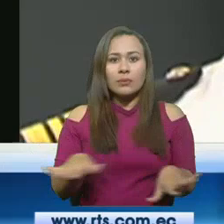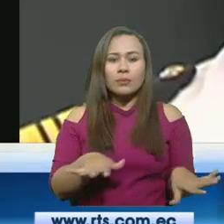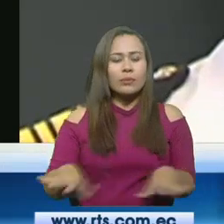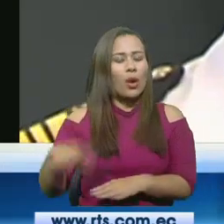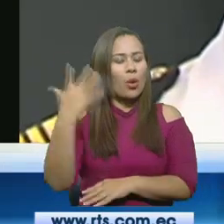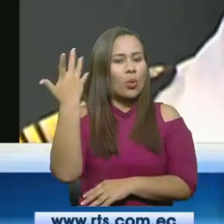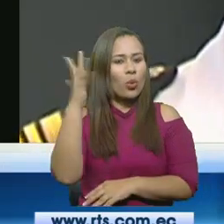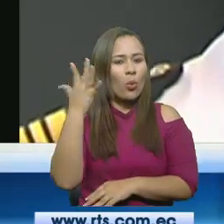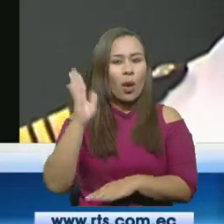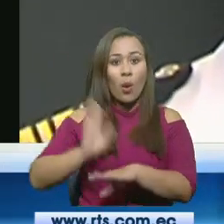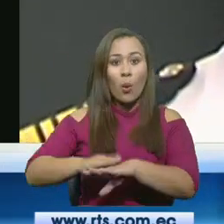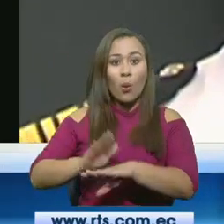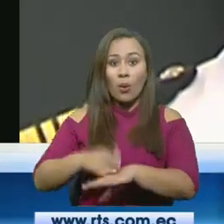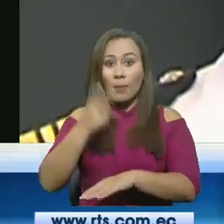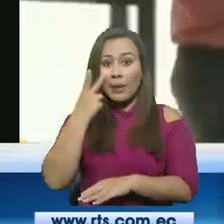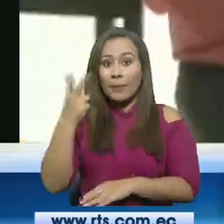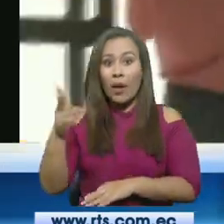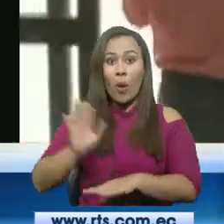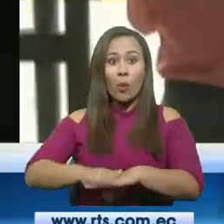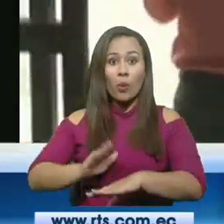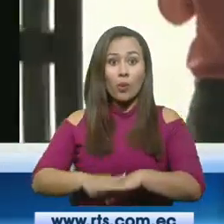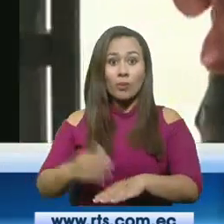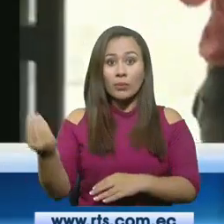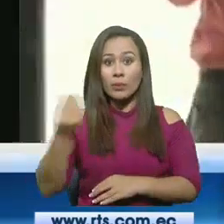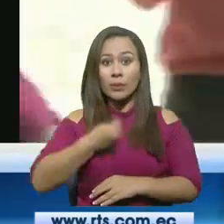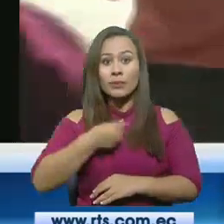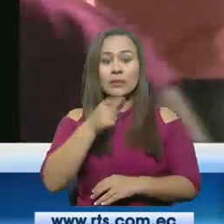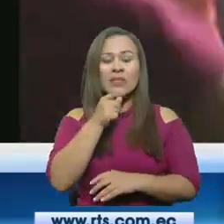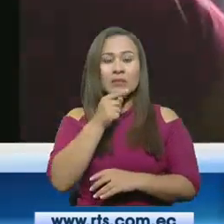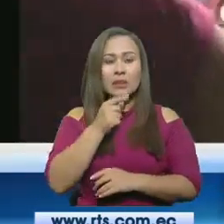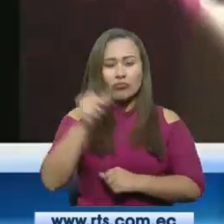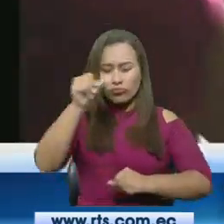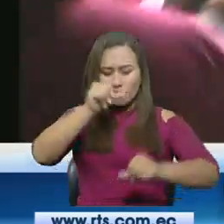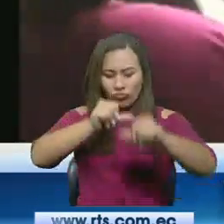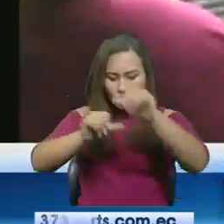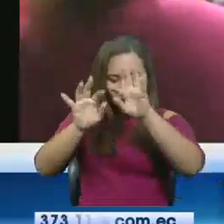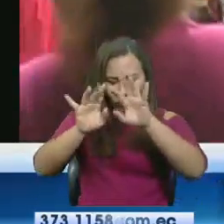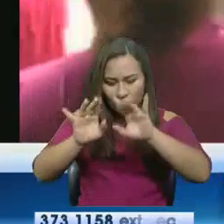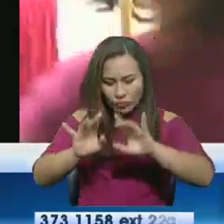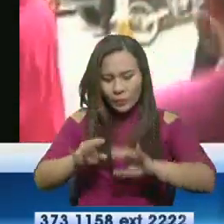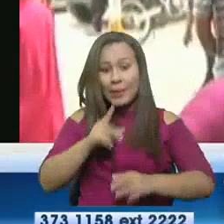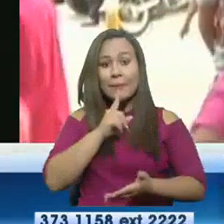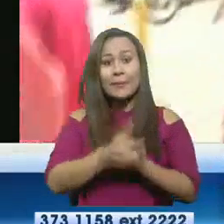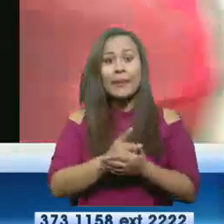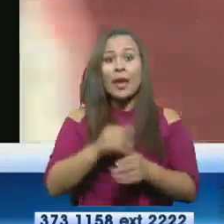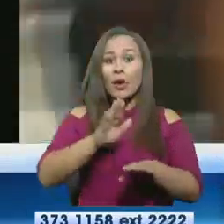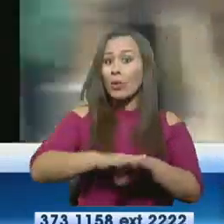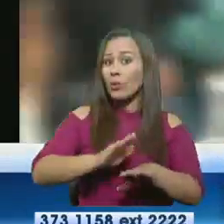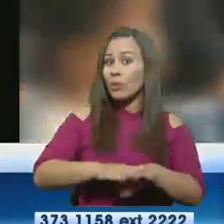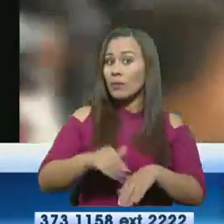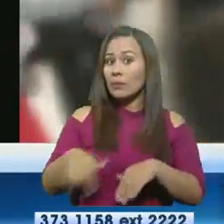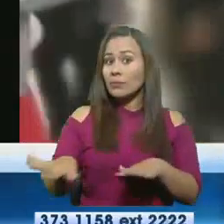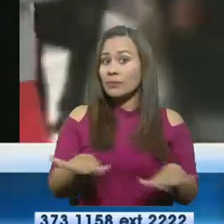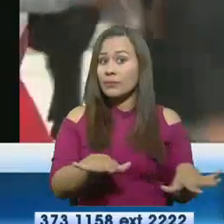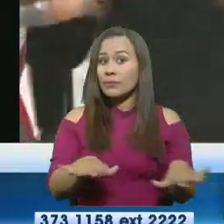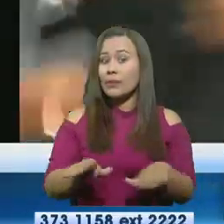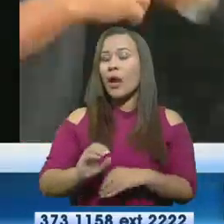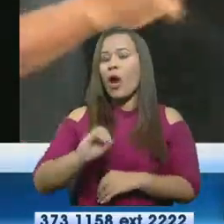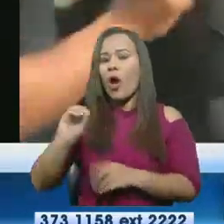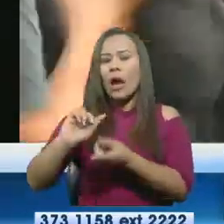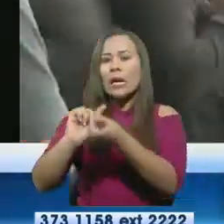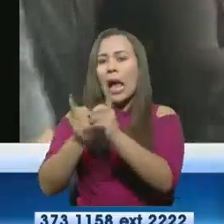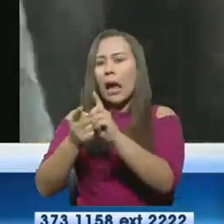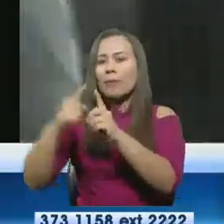ninguna relación, ya desde el punto de vista estadístico, técnico, científico, que demuestre que haya una correlación entre la ocurrencia de sismos y el cambio de clima